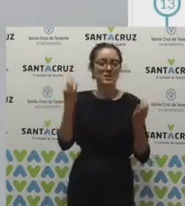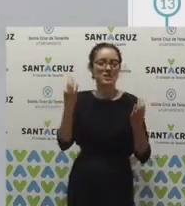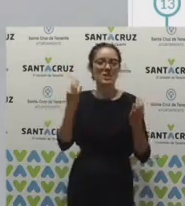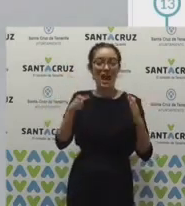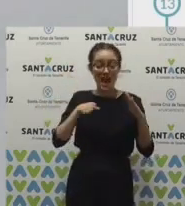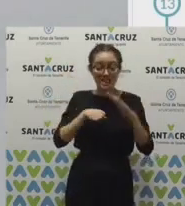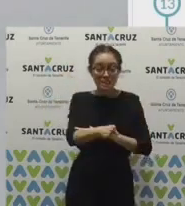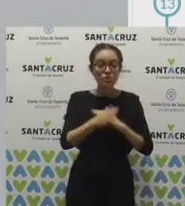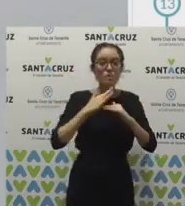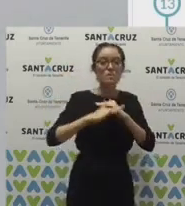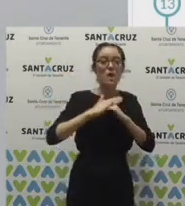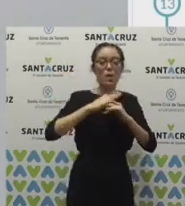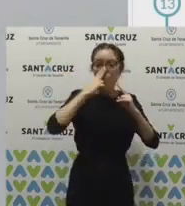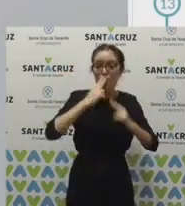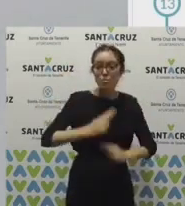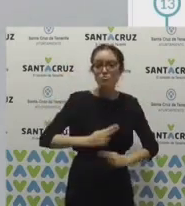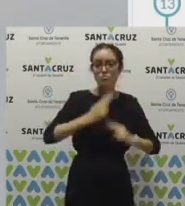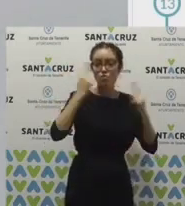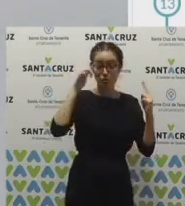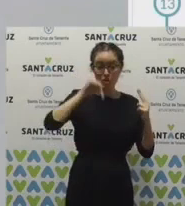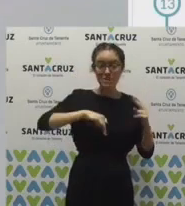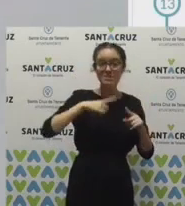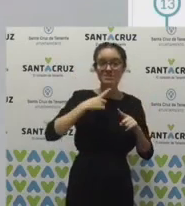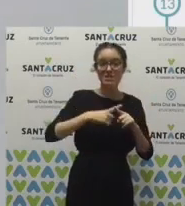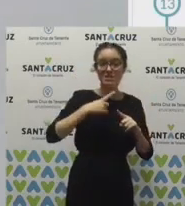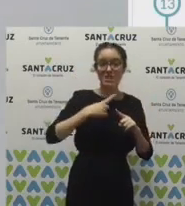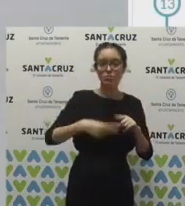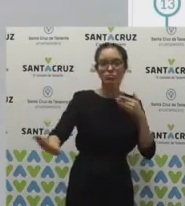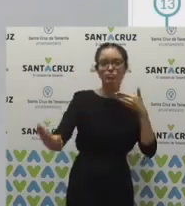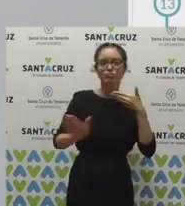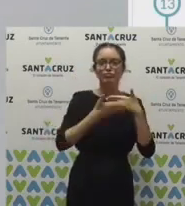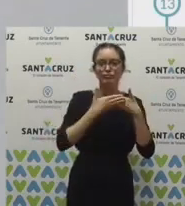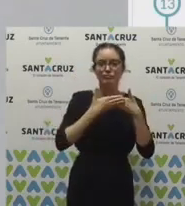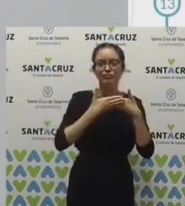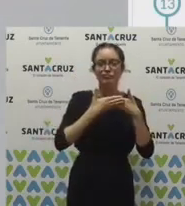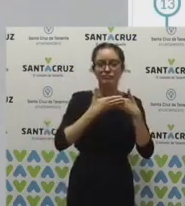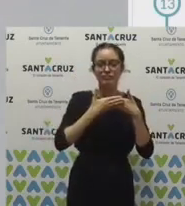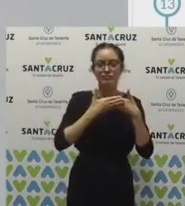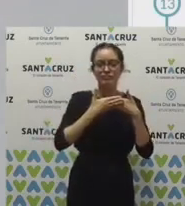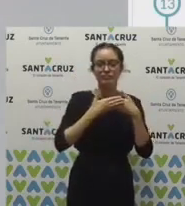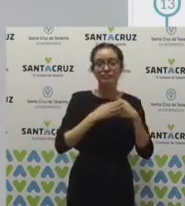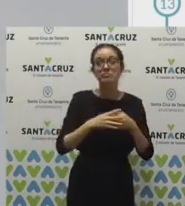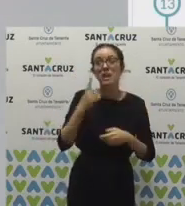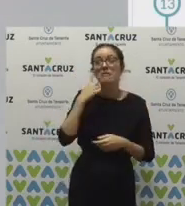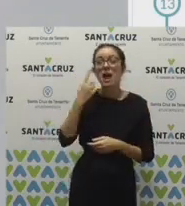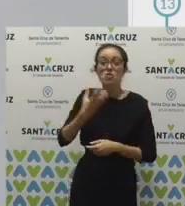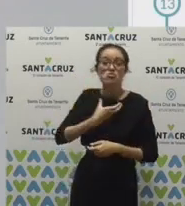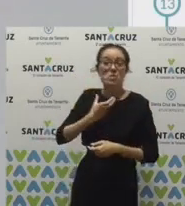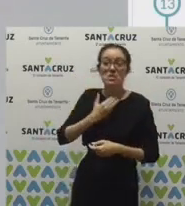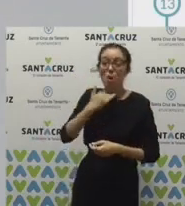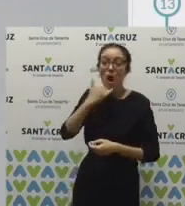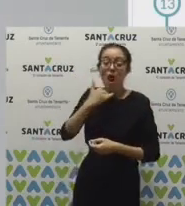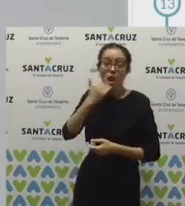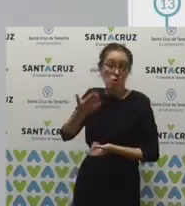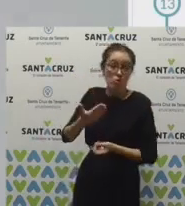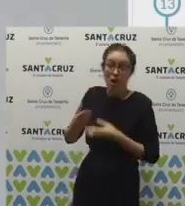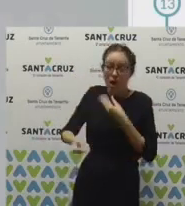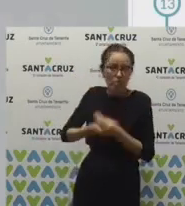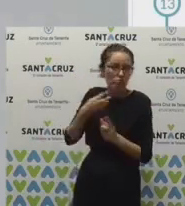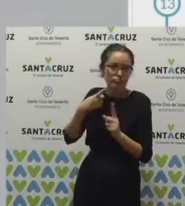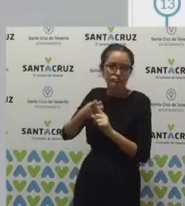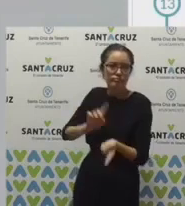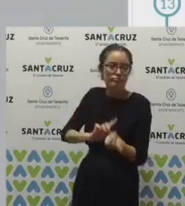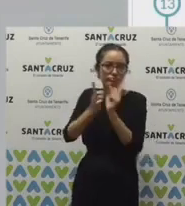público con el que cuenta la ciudad se va a cerrar a ver si el ayuntamiento hace algo al respecto porque si